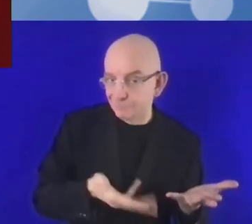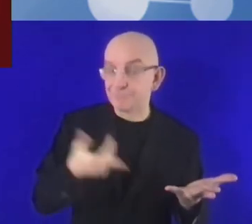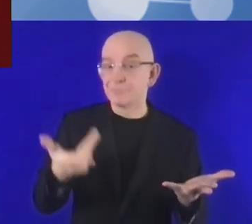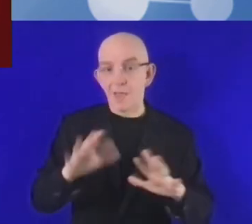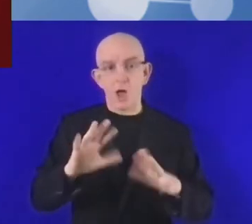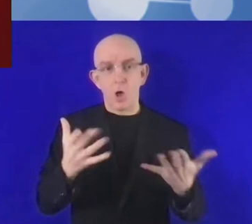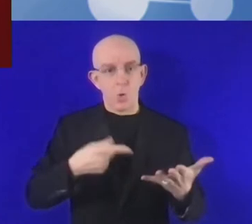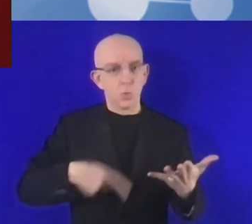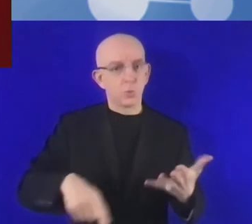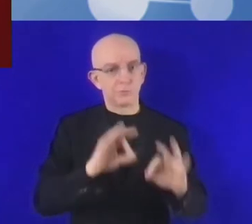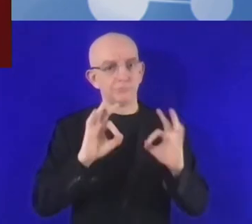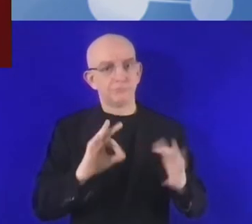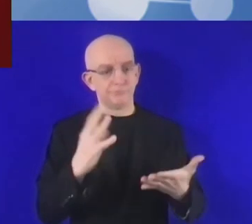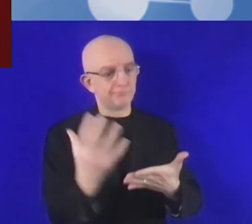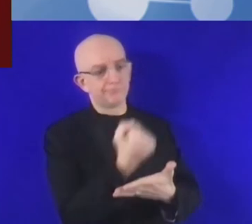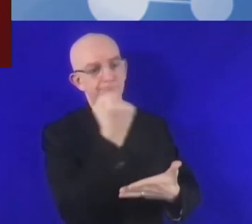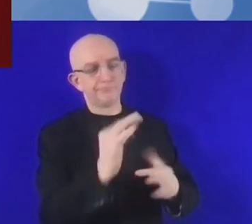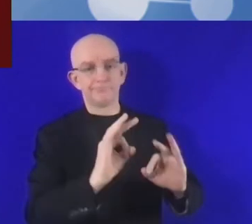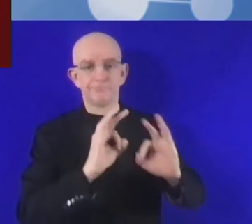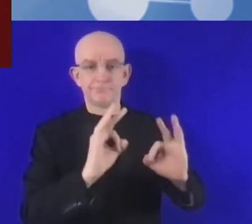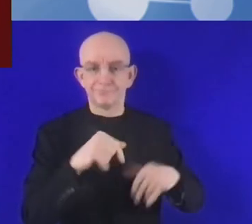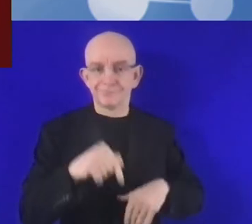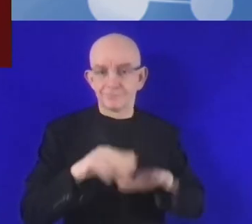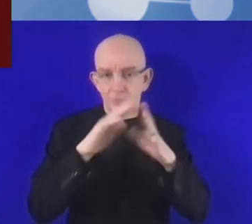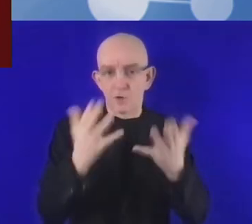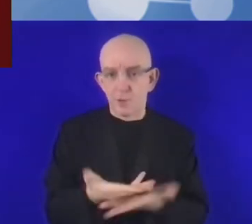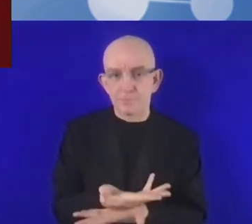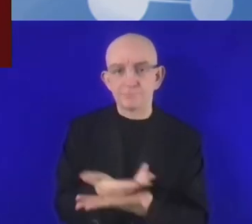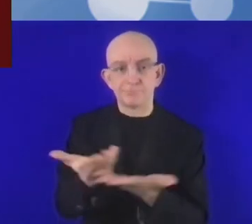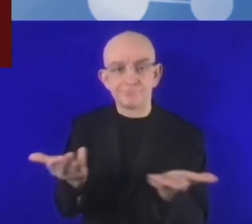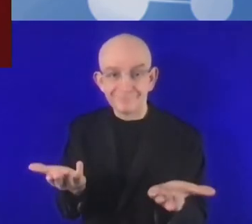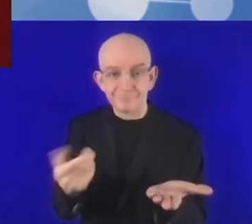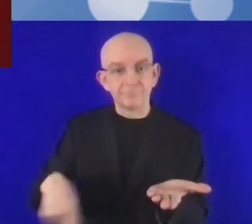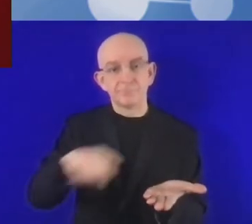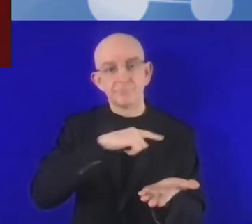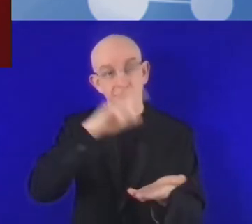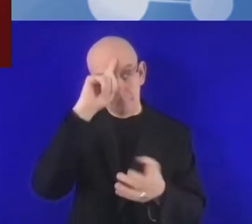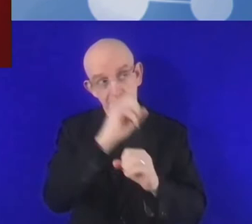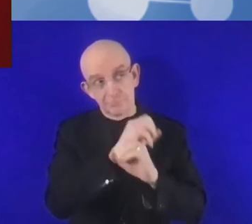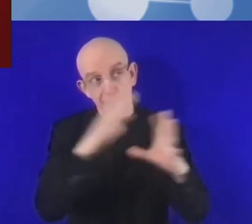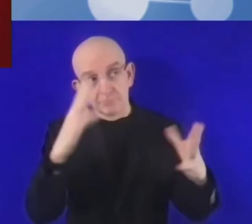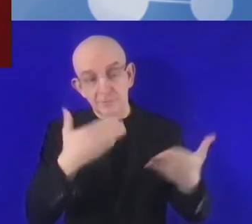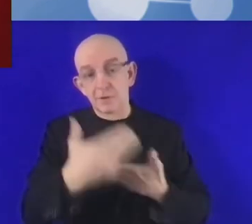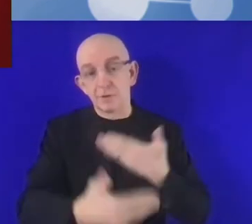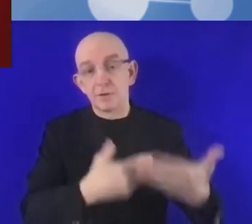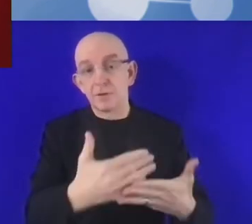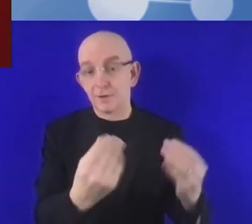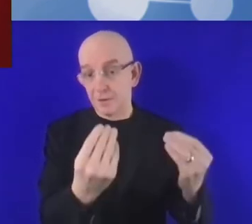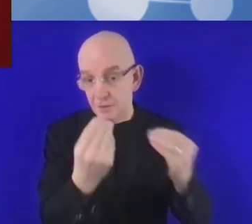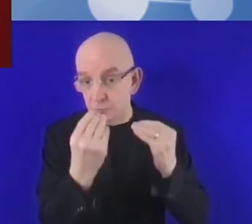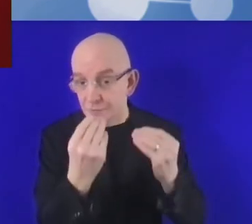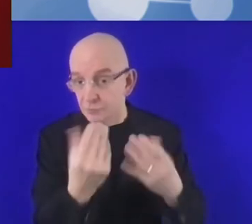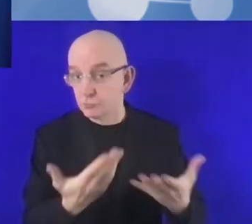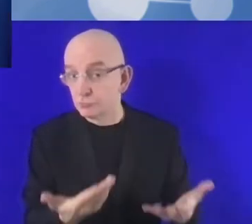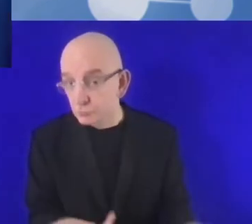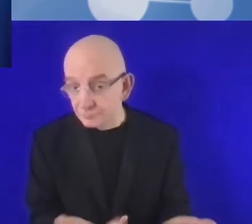transforma nuestras vidas? ¿De qué forma podemos aprovechar de la mejor manera la digitalización a nivel global? ¿Cuál es nuestra visión